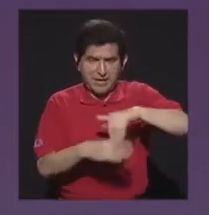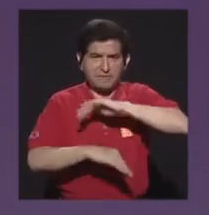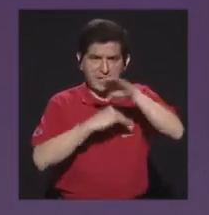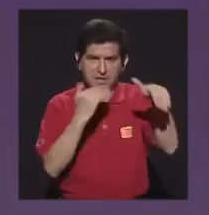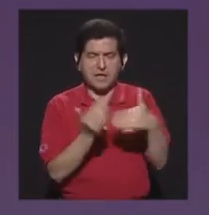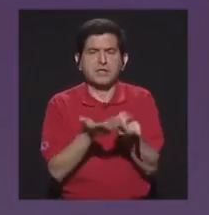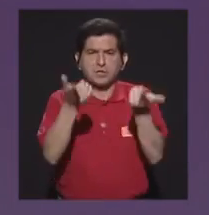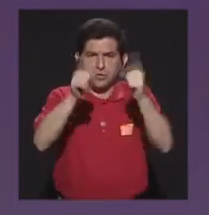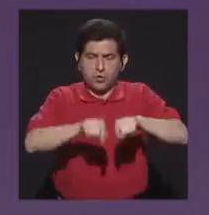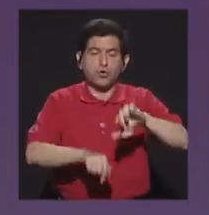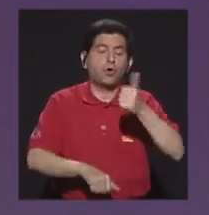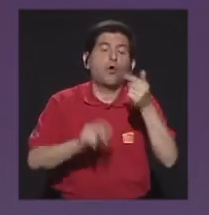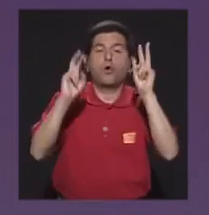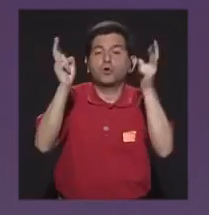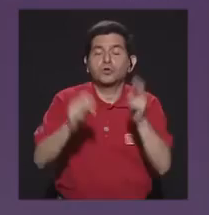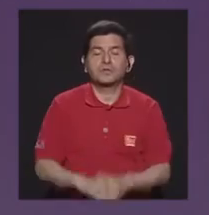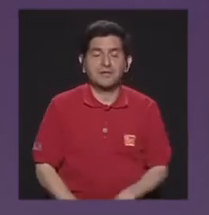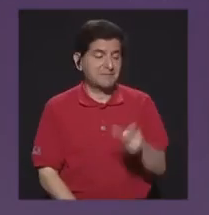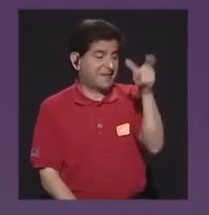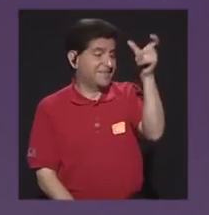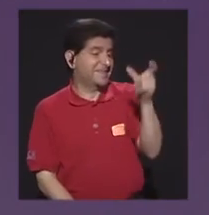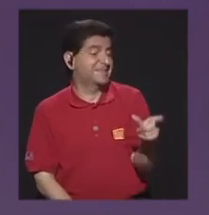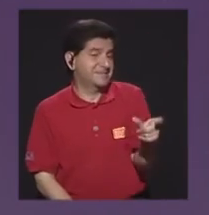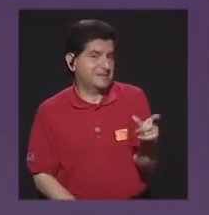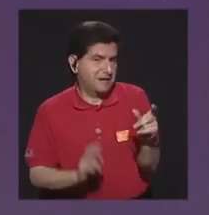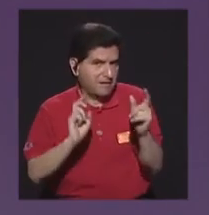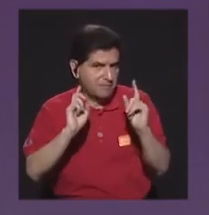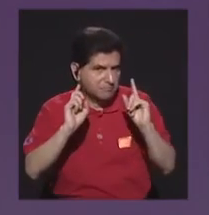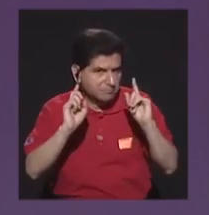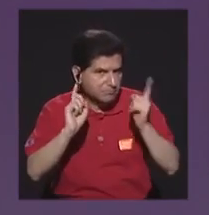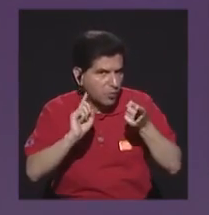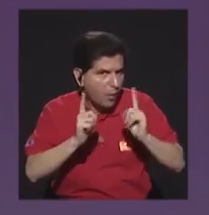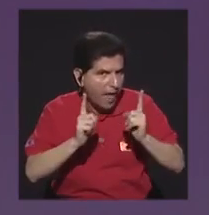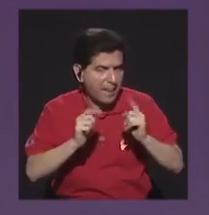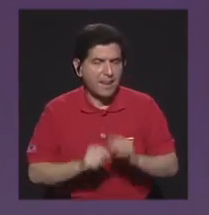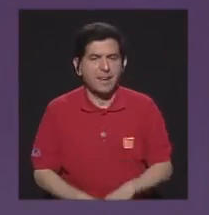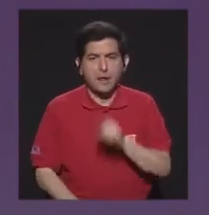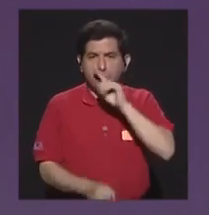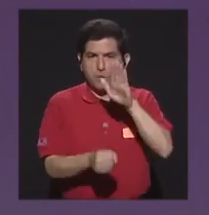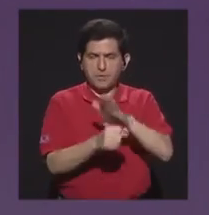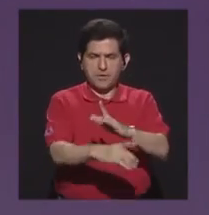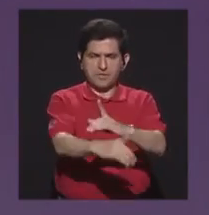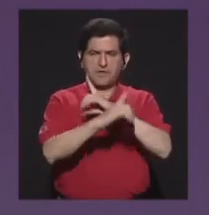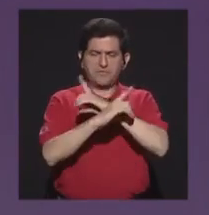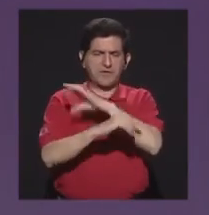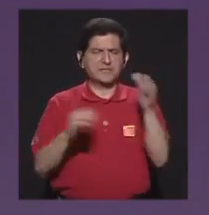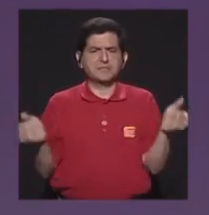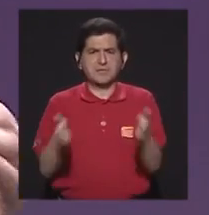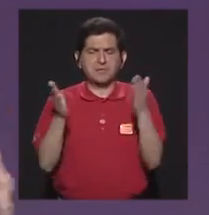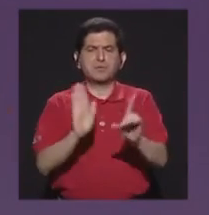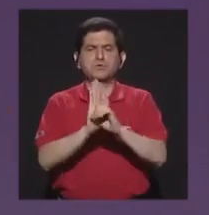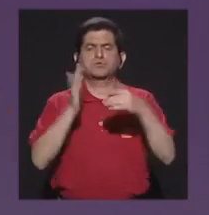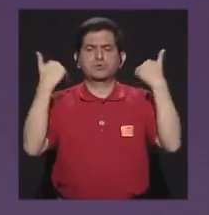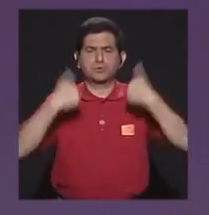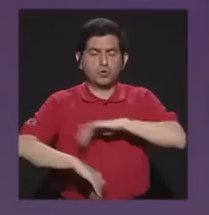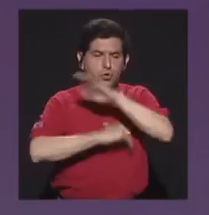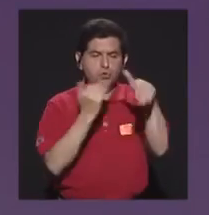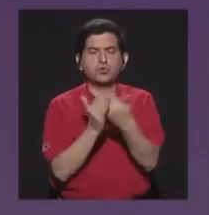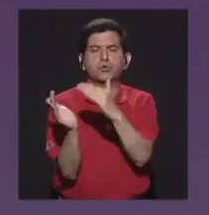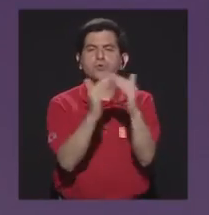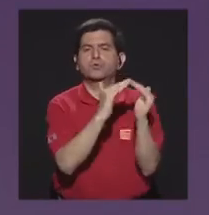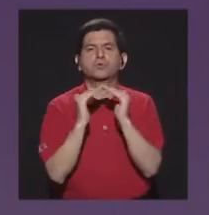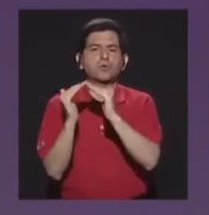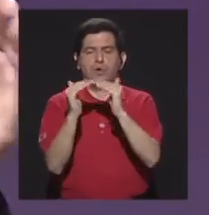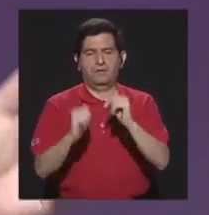estos casos. Otro tema desde el ser es estar comprometido con la defensa y la promoción de los derechos humanos de todas las